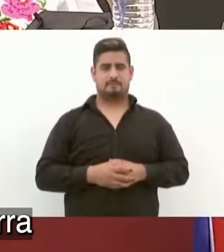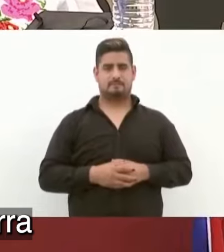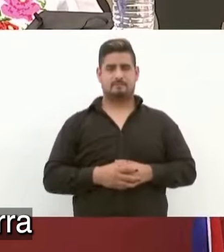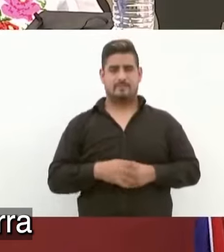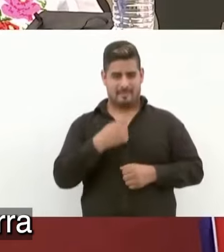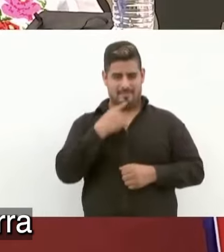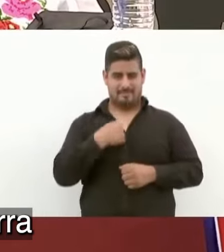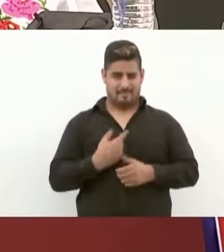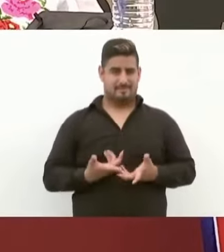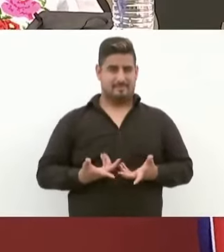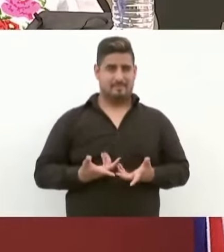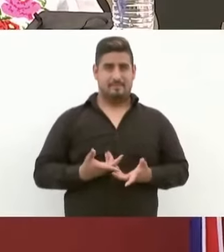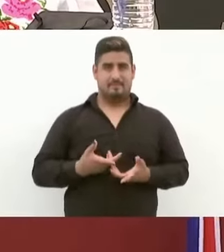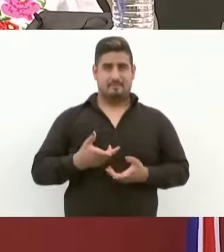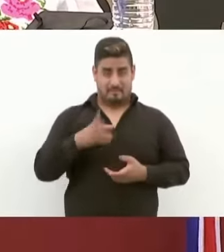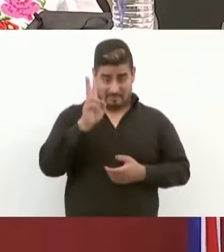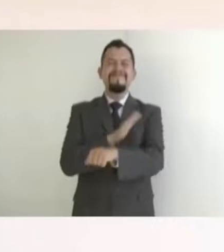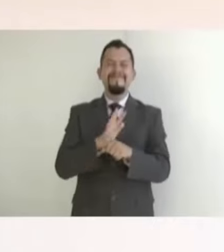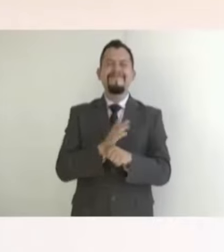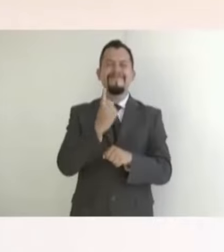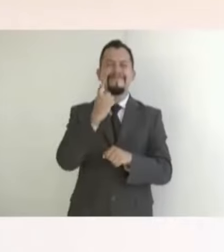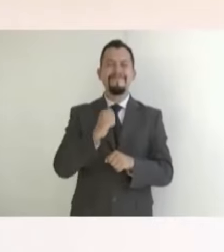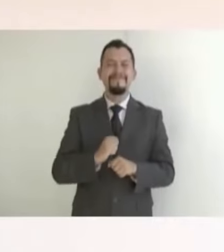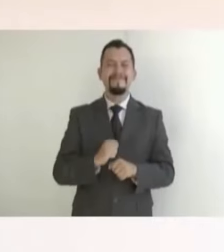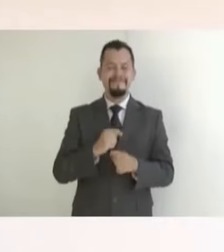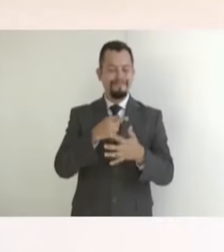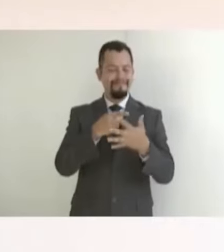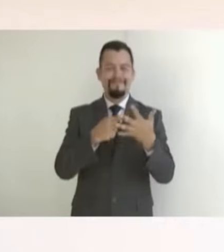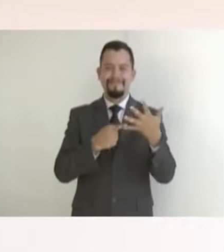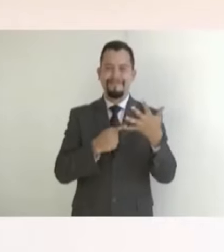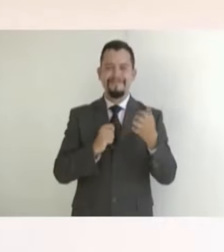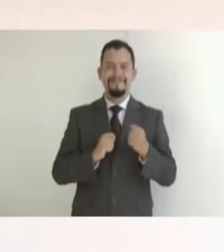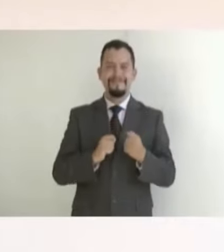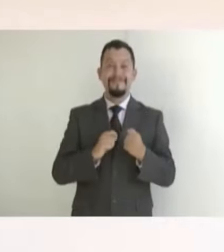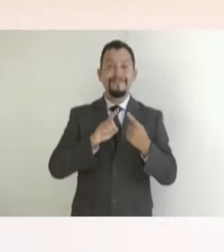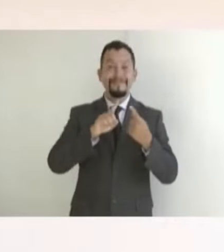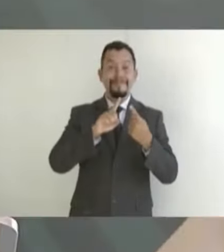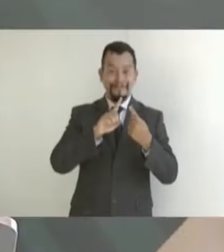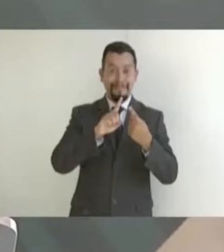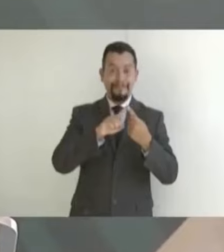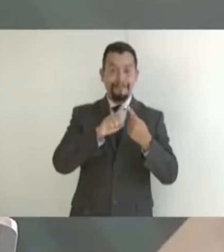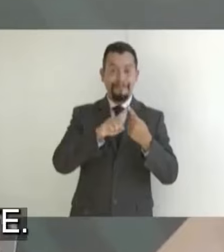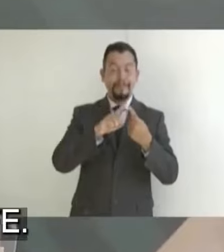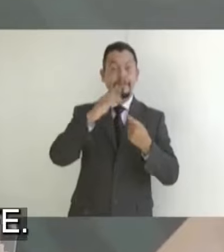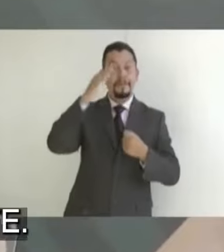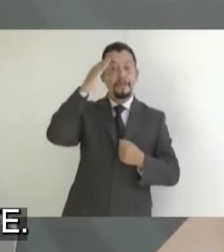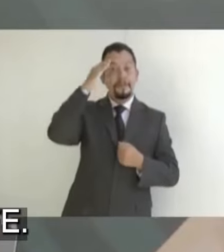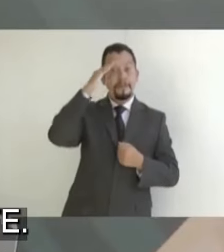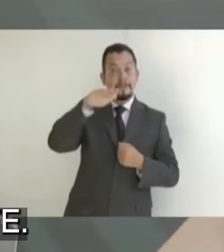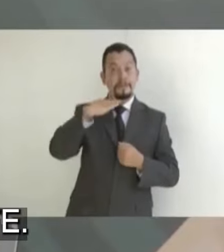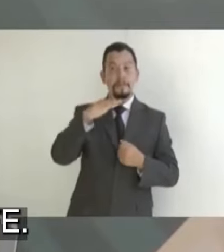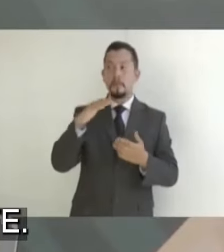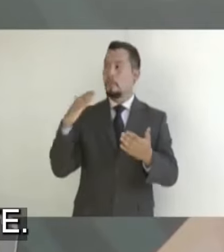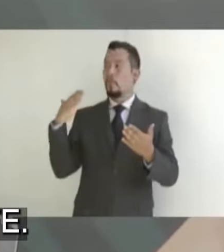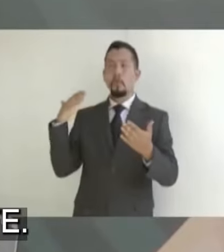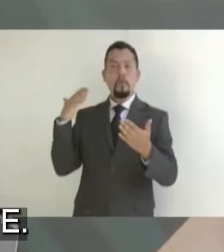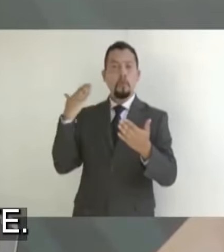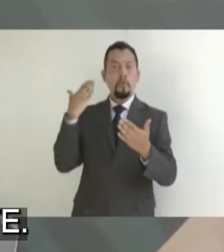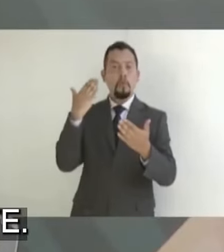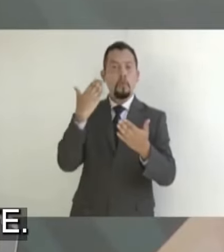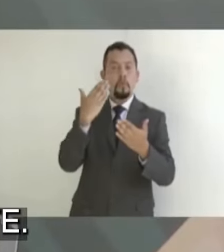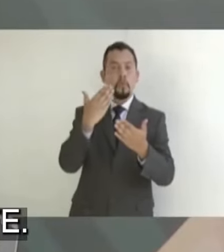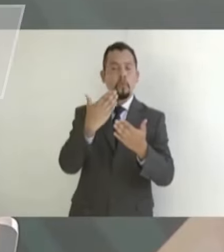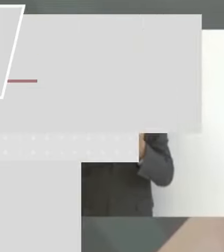12.978 hectáreas de tierra al pueblo yaqui, y en Mexicali, Baja California, encabezaron la evaluación sobre la estrategia para rescatar